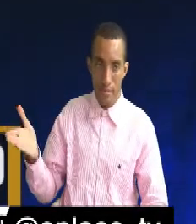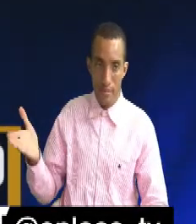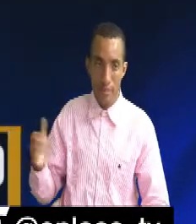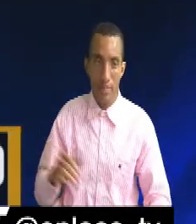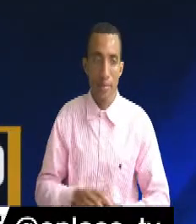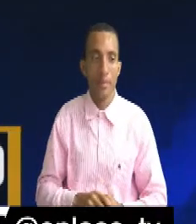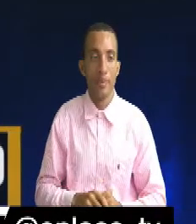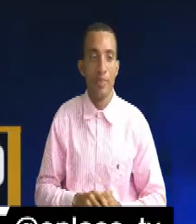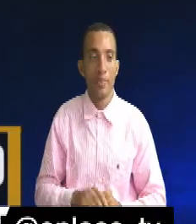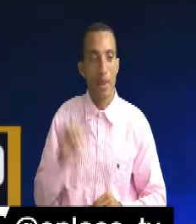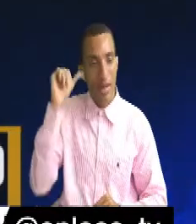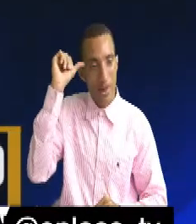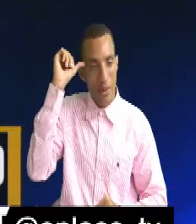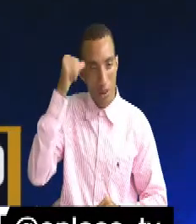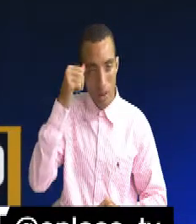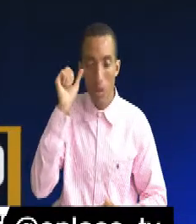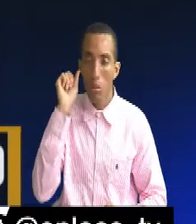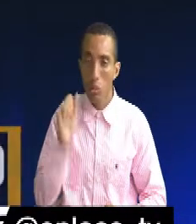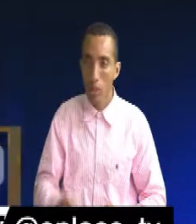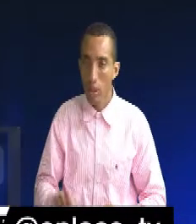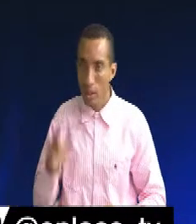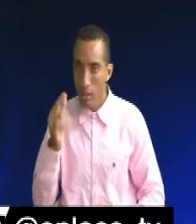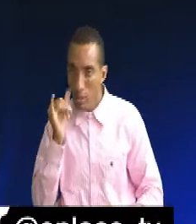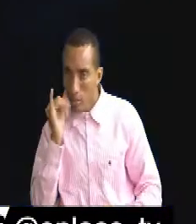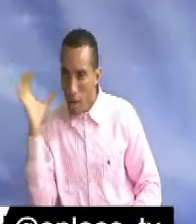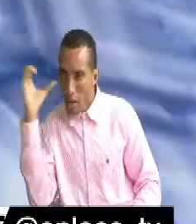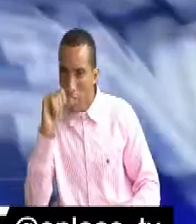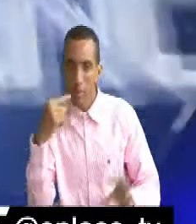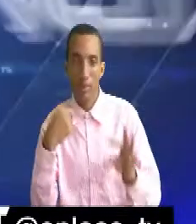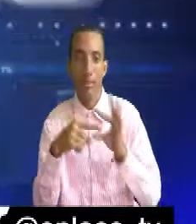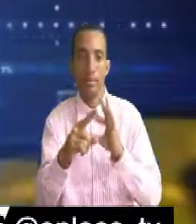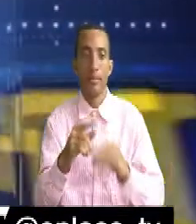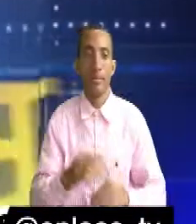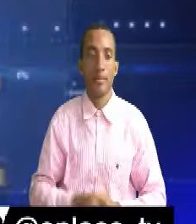322-305-2920. Recuerde que ahora usted es nuestro reportero ciudadano.